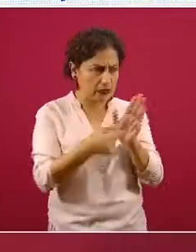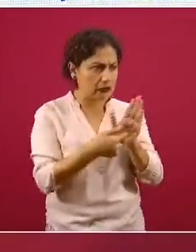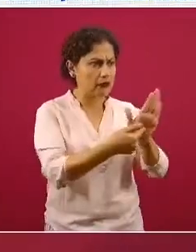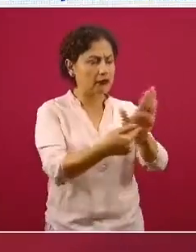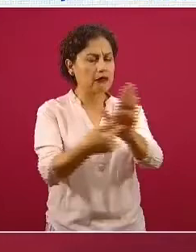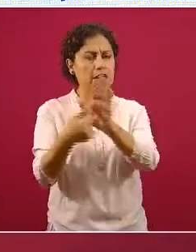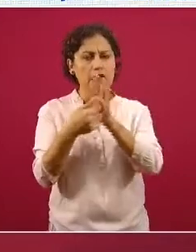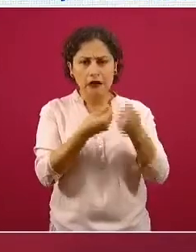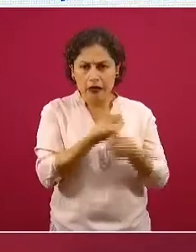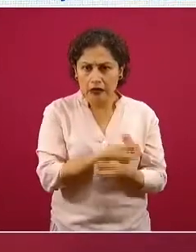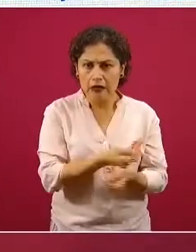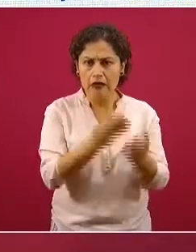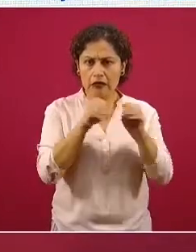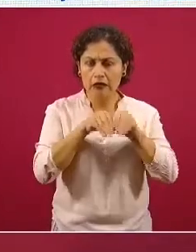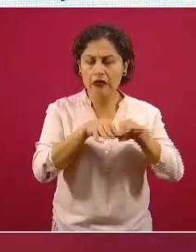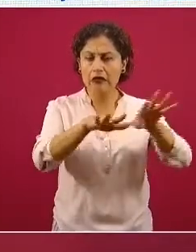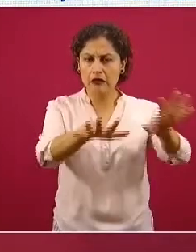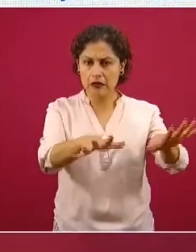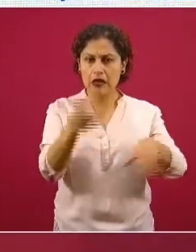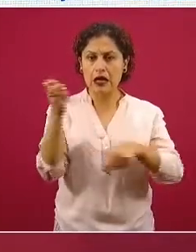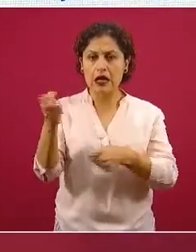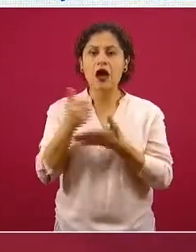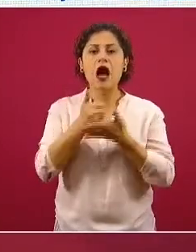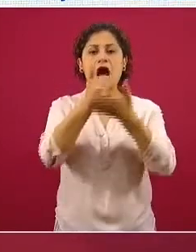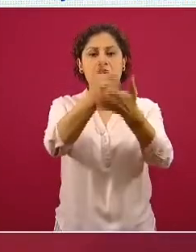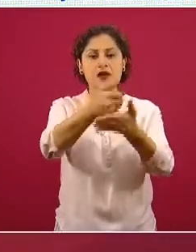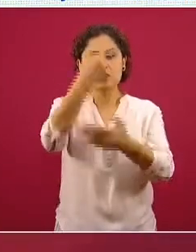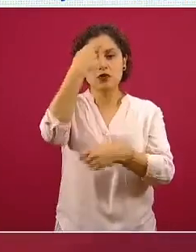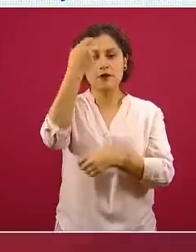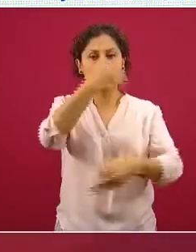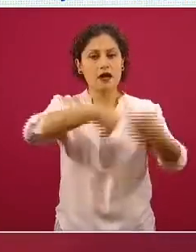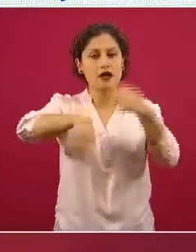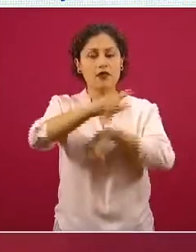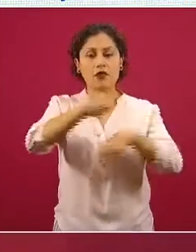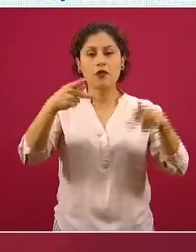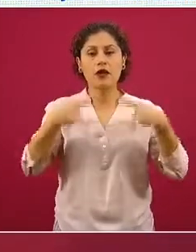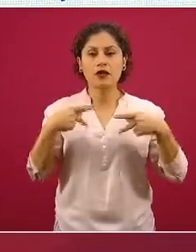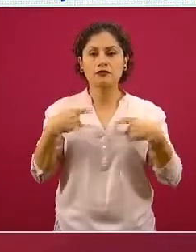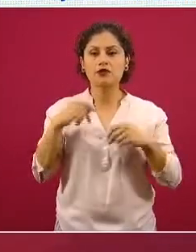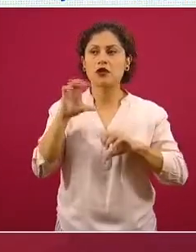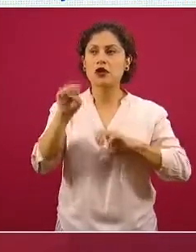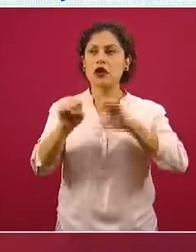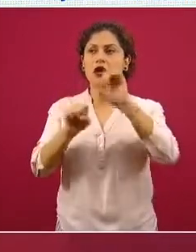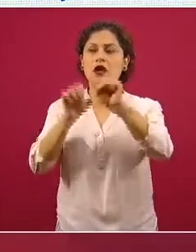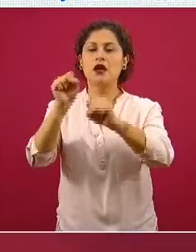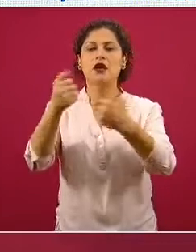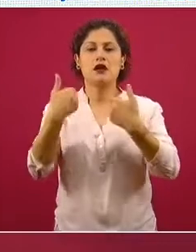idea basada en la técnica que ayude a la población también a entenderlo.